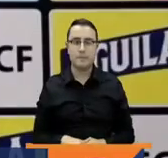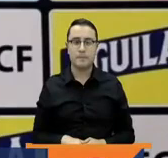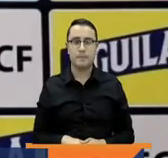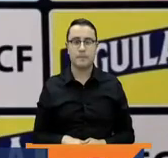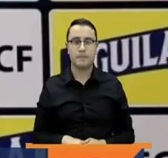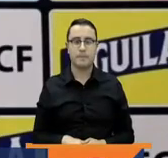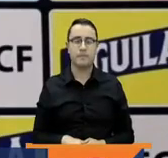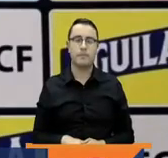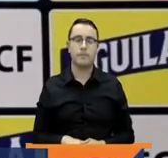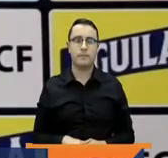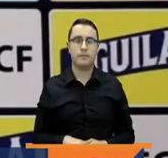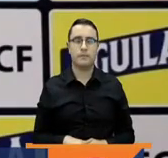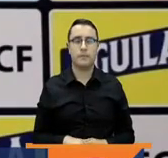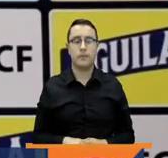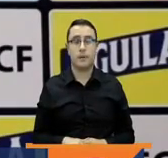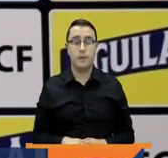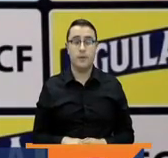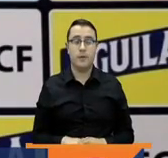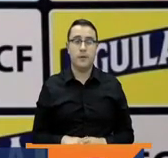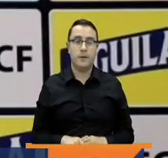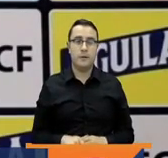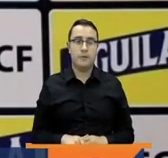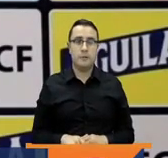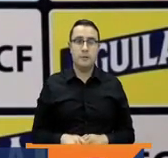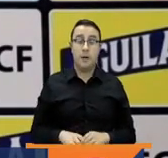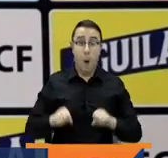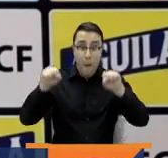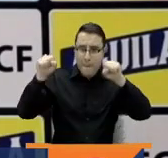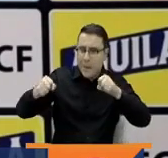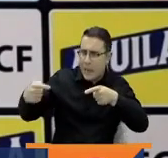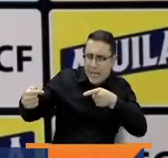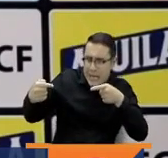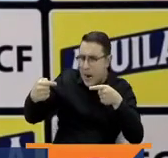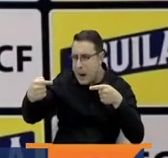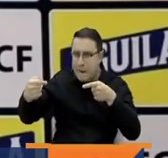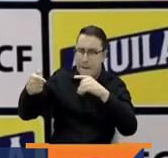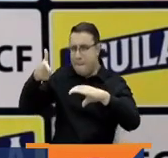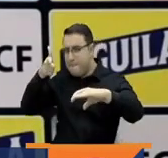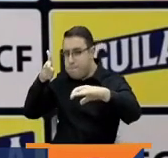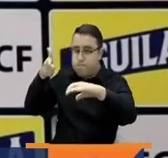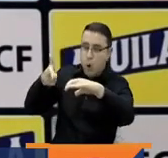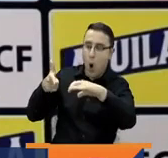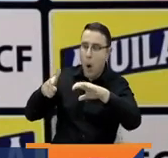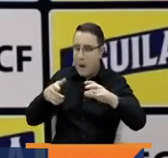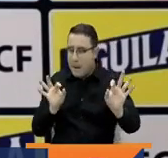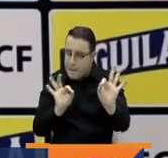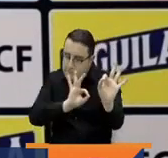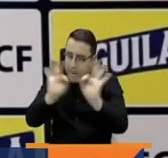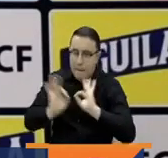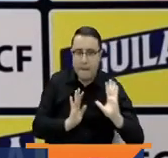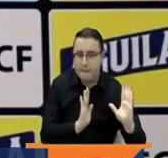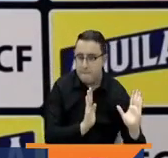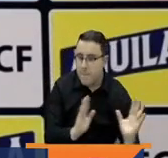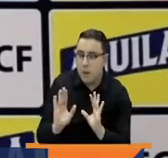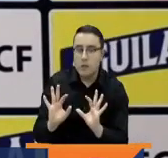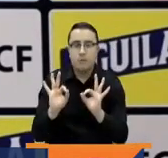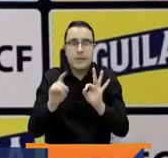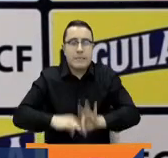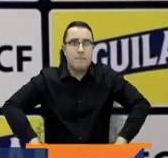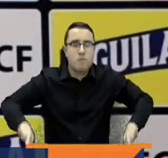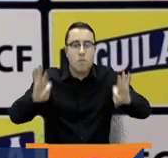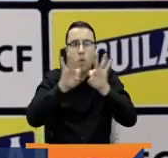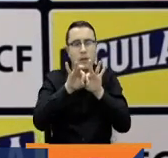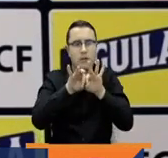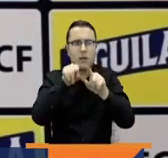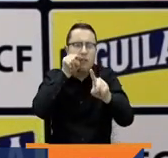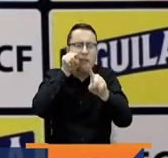En el momento que podamos atacar, hacerlo de muy buena manera y con mucha eficiencia, yo creo que eso va a ser muy importante